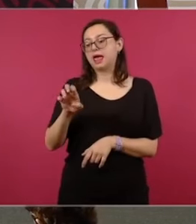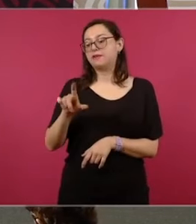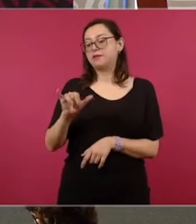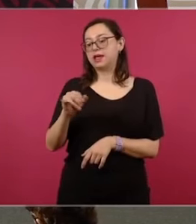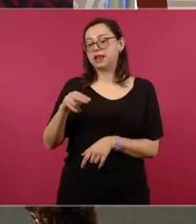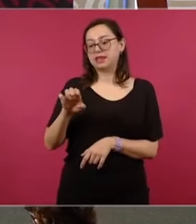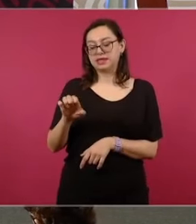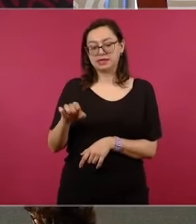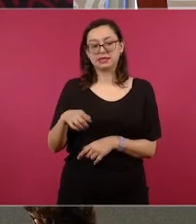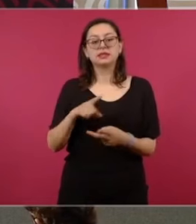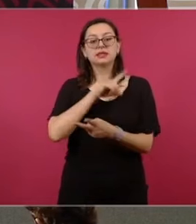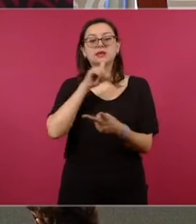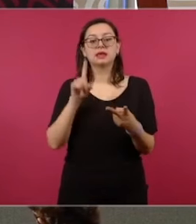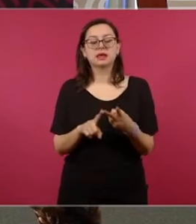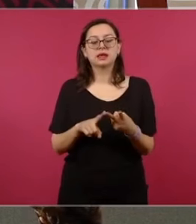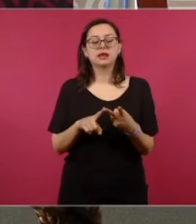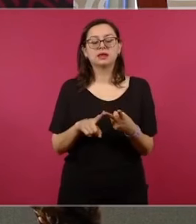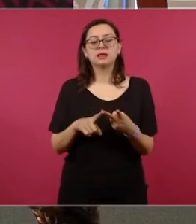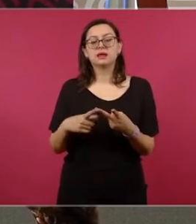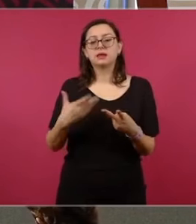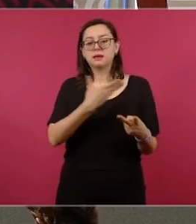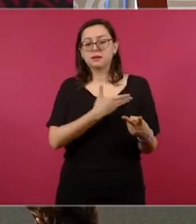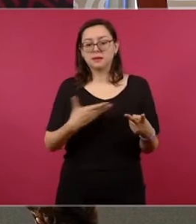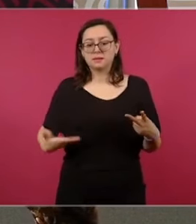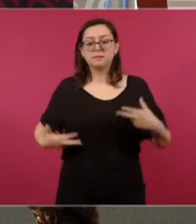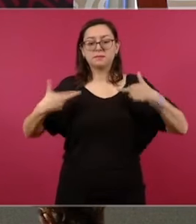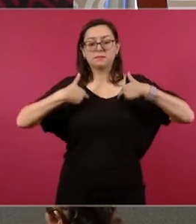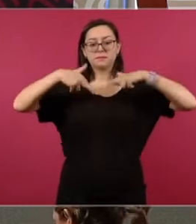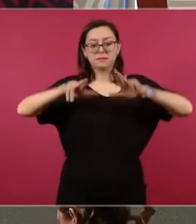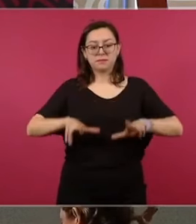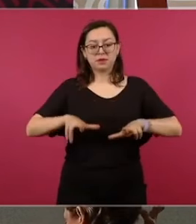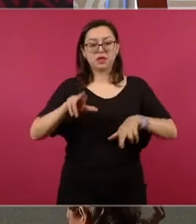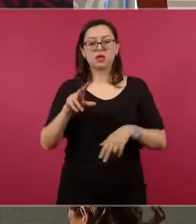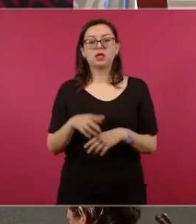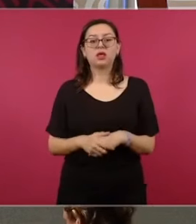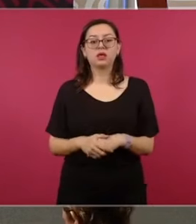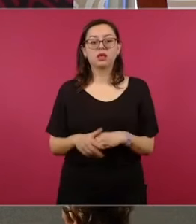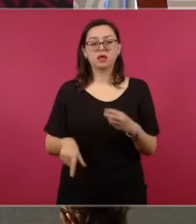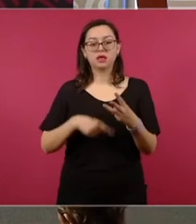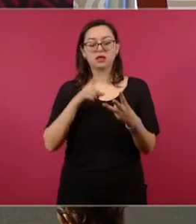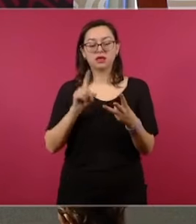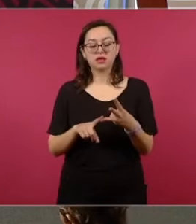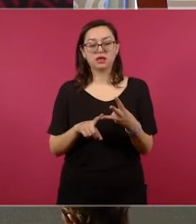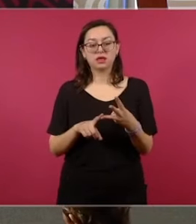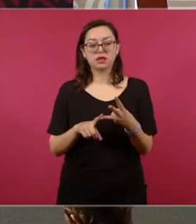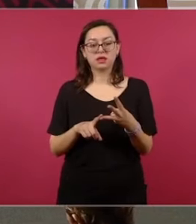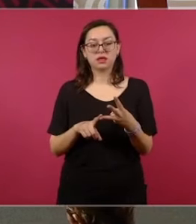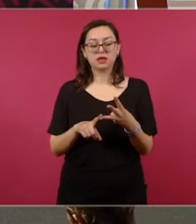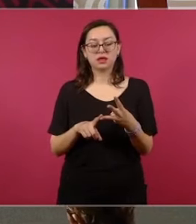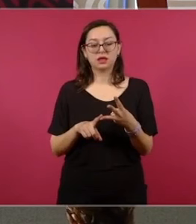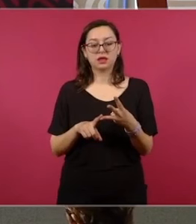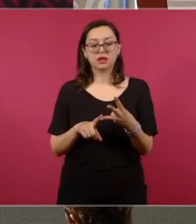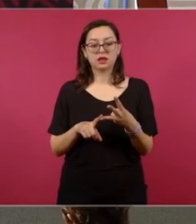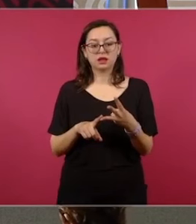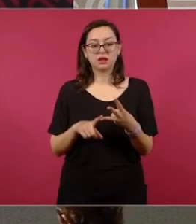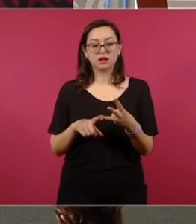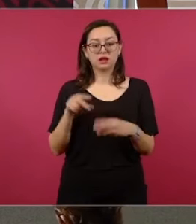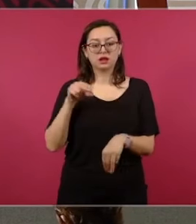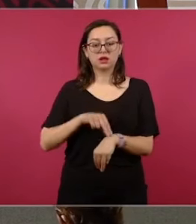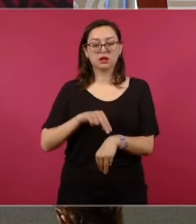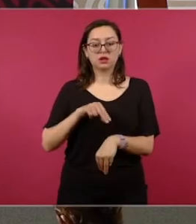también el comisionado presidencial, en ese caso es el doctor Alcocer, pero está con nosotros, y está allá el